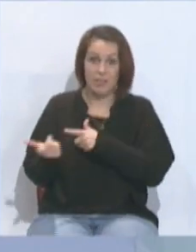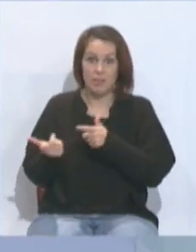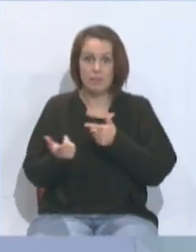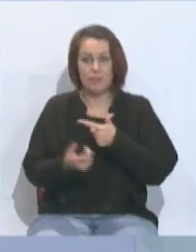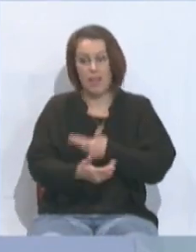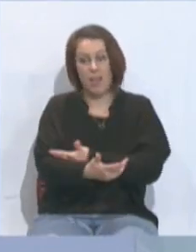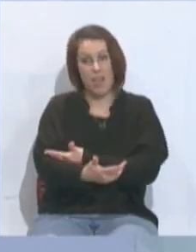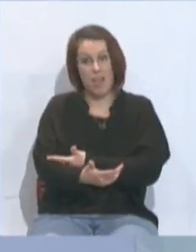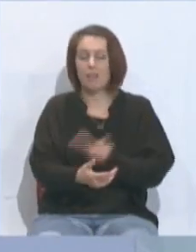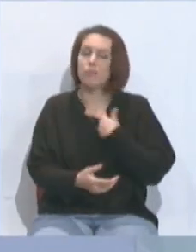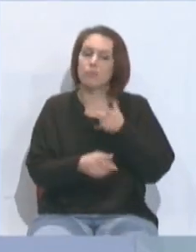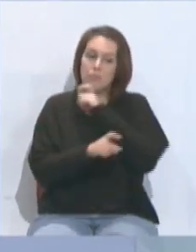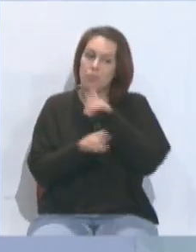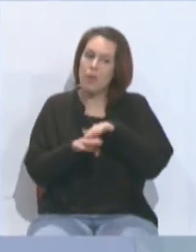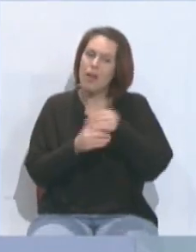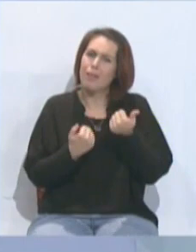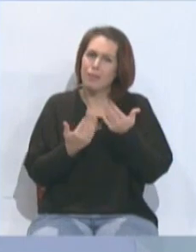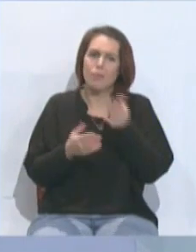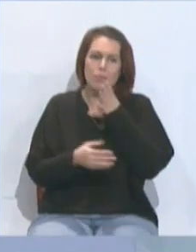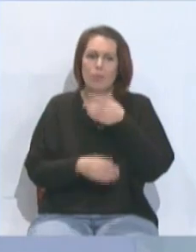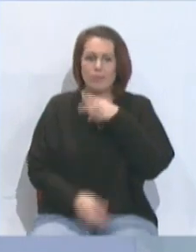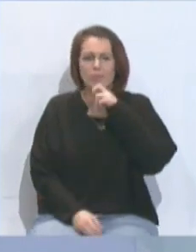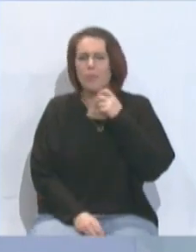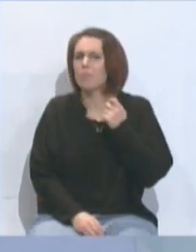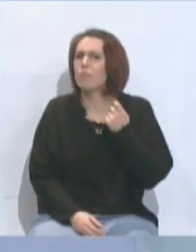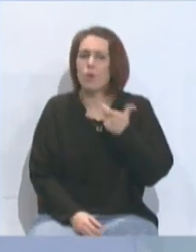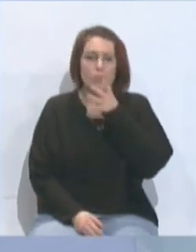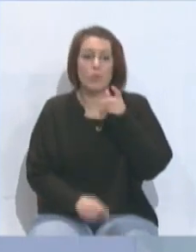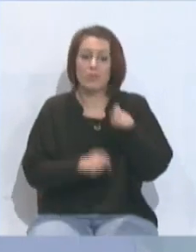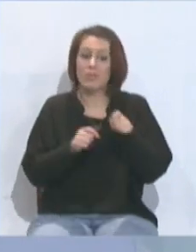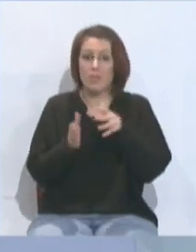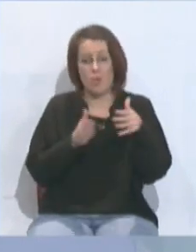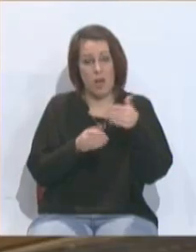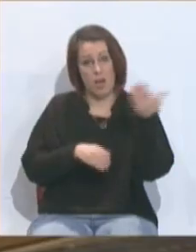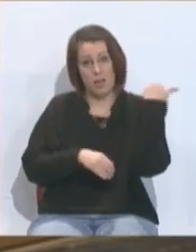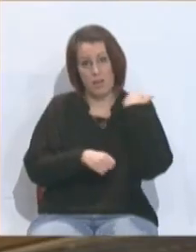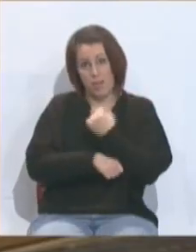un llamamiento a la donación ante la escasez de reservas tras la Navidad.